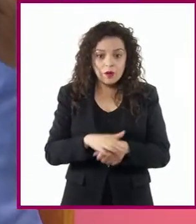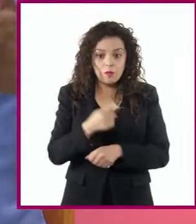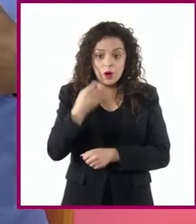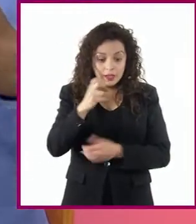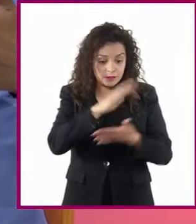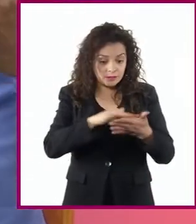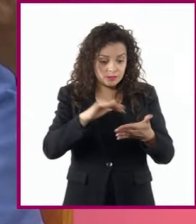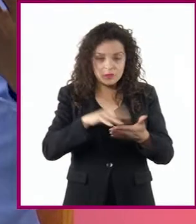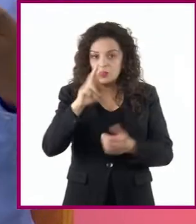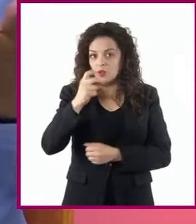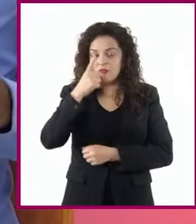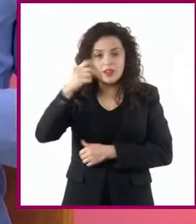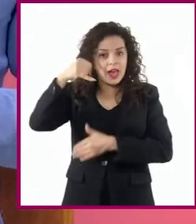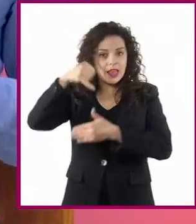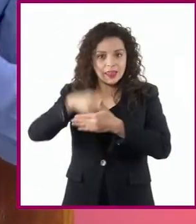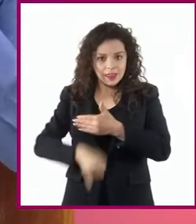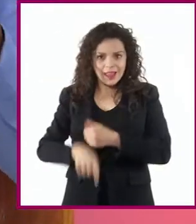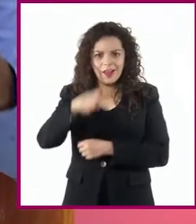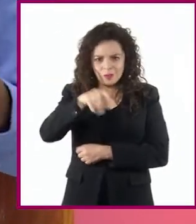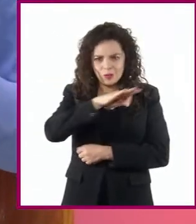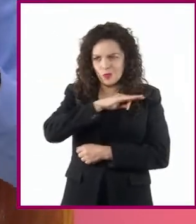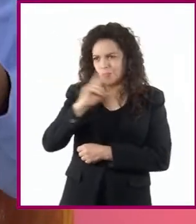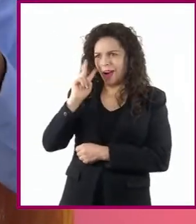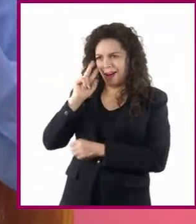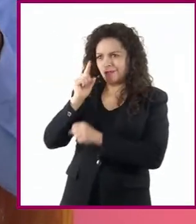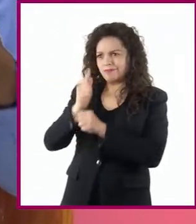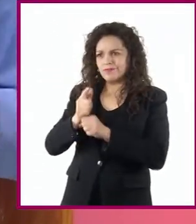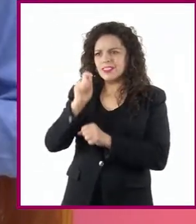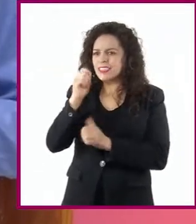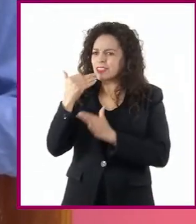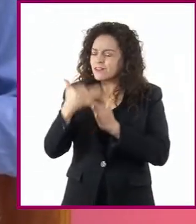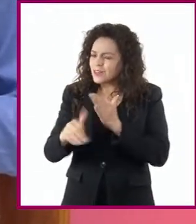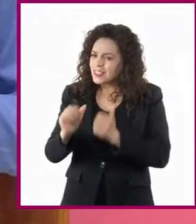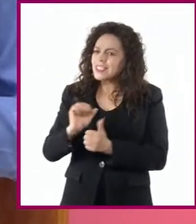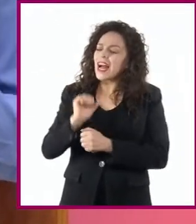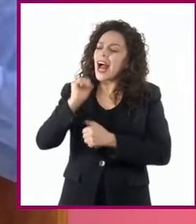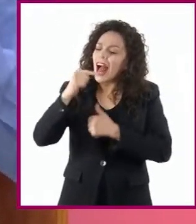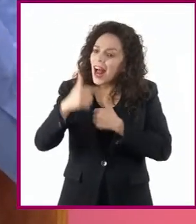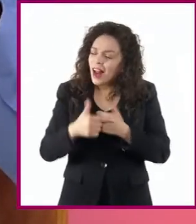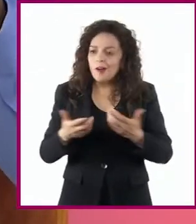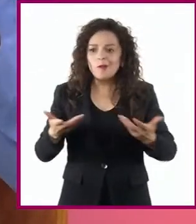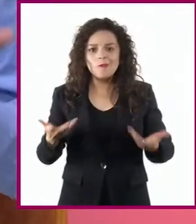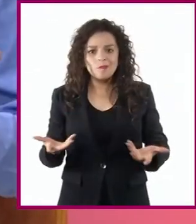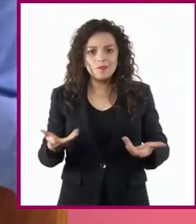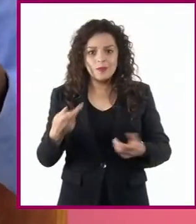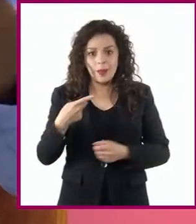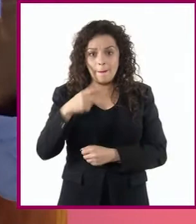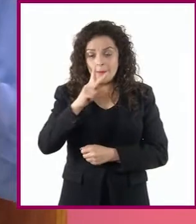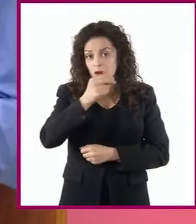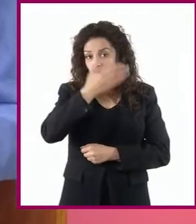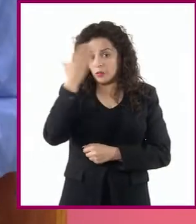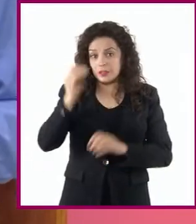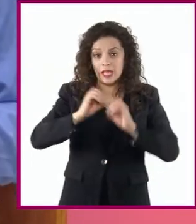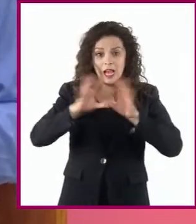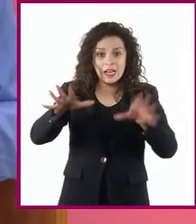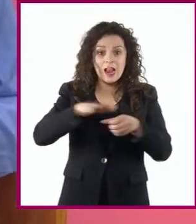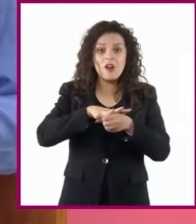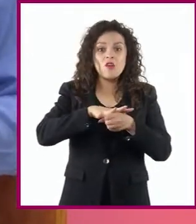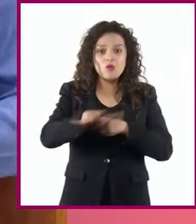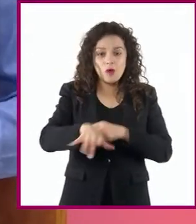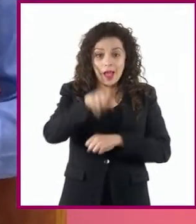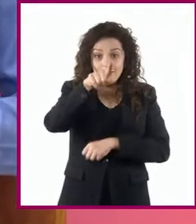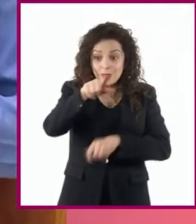texto. Creo que alcanzan a percibir que le hace falta algo más, pero si no tienen claro qué es,